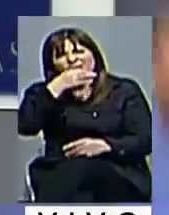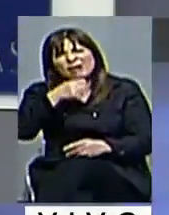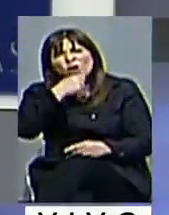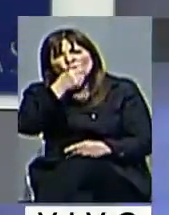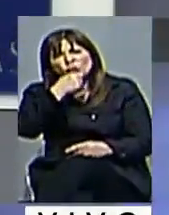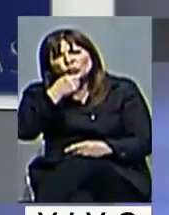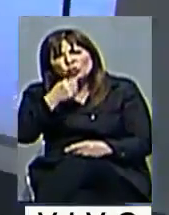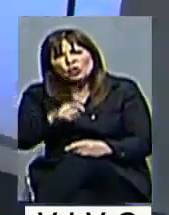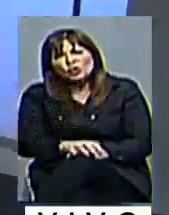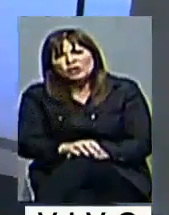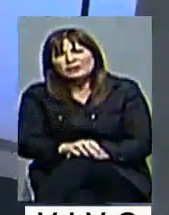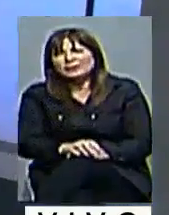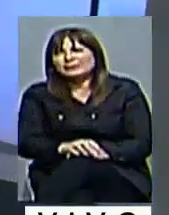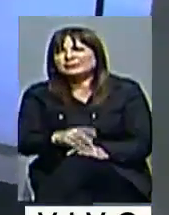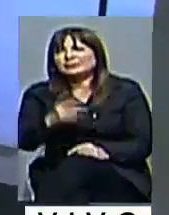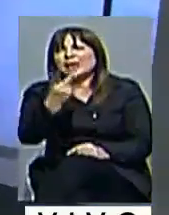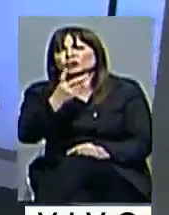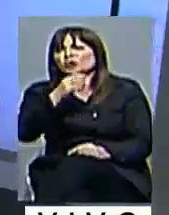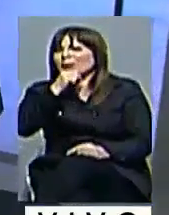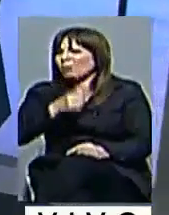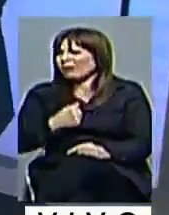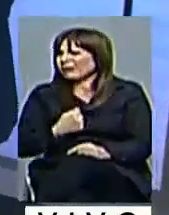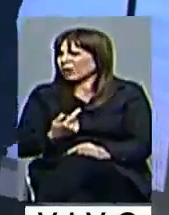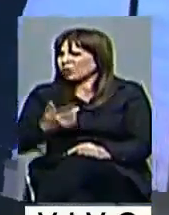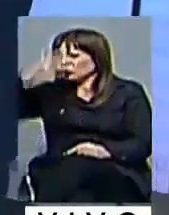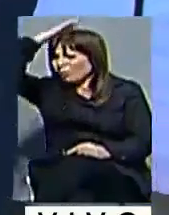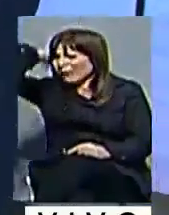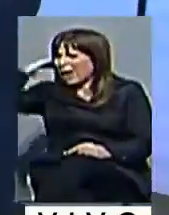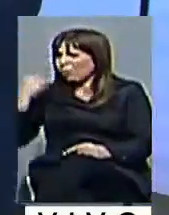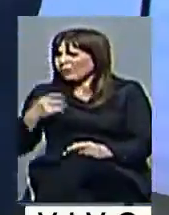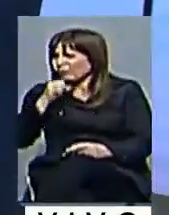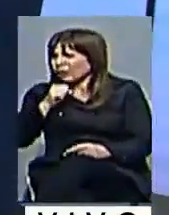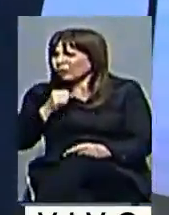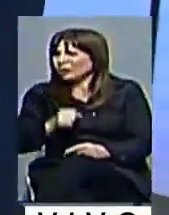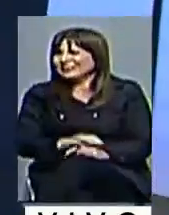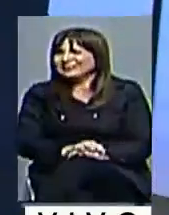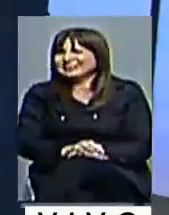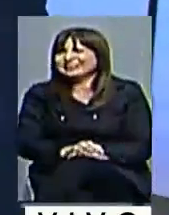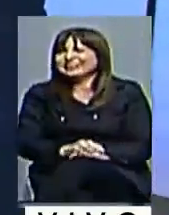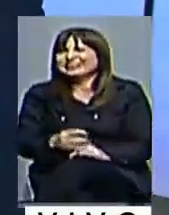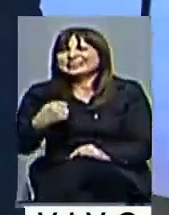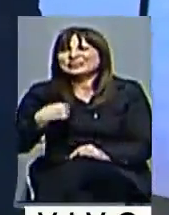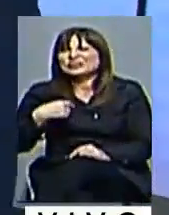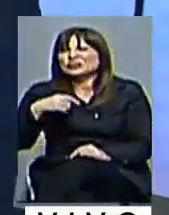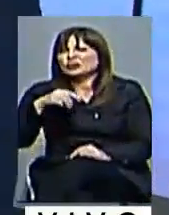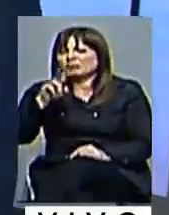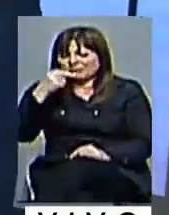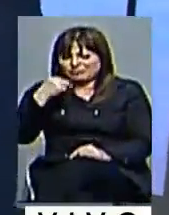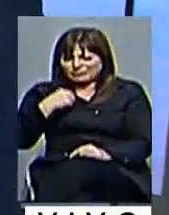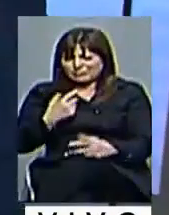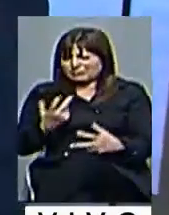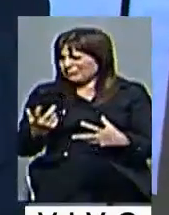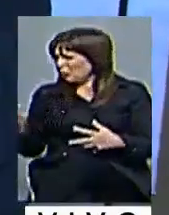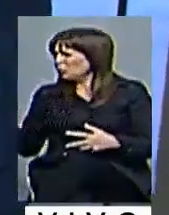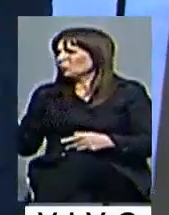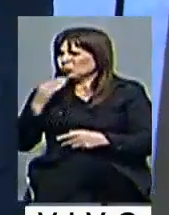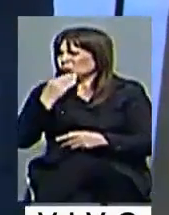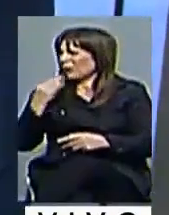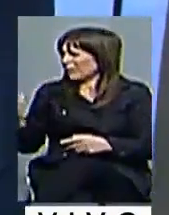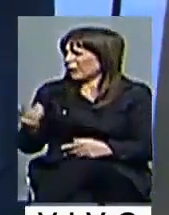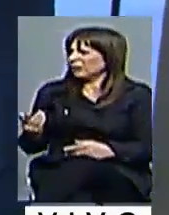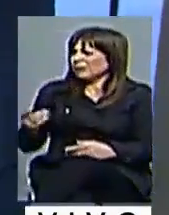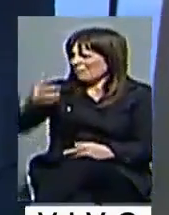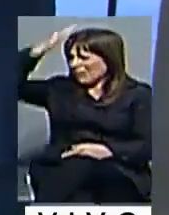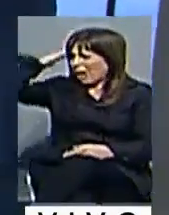Pues. Las dos. Yo soy el pelado más viejo. No, perdón. No quiero quitarle el puesto donde hay por ahí también. También.